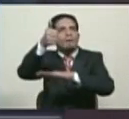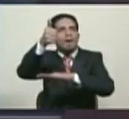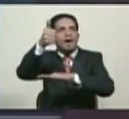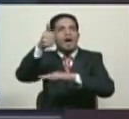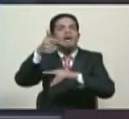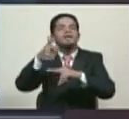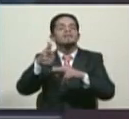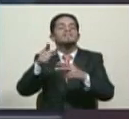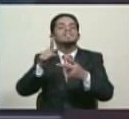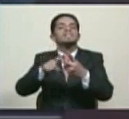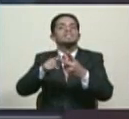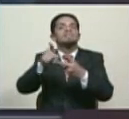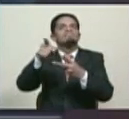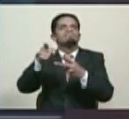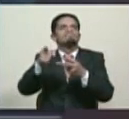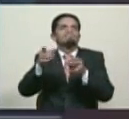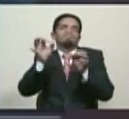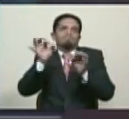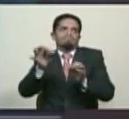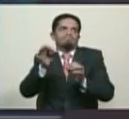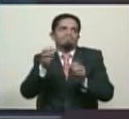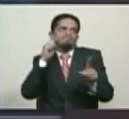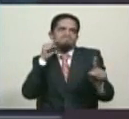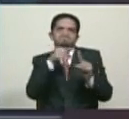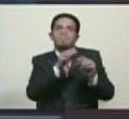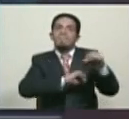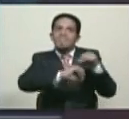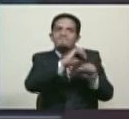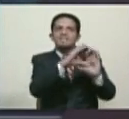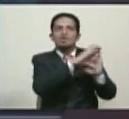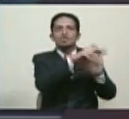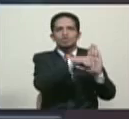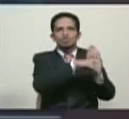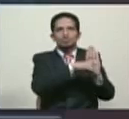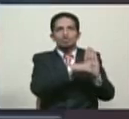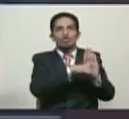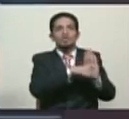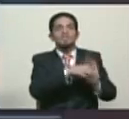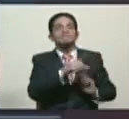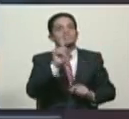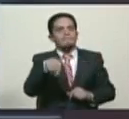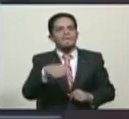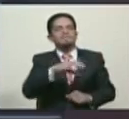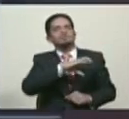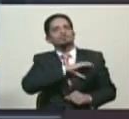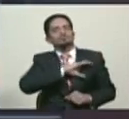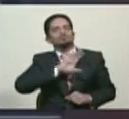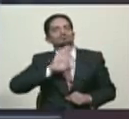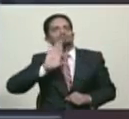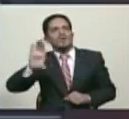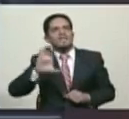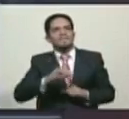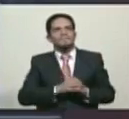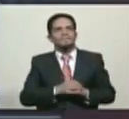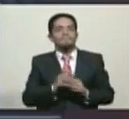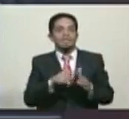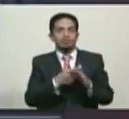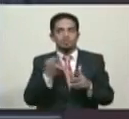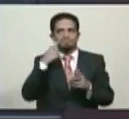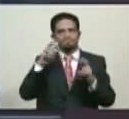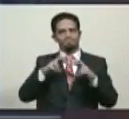erigido como la garantía y defensa de nuestra Constitución y de nuestra soberanía. Por eso, desde la Sala